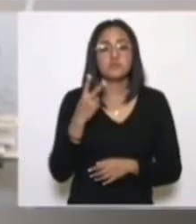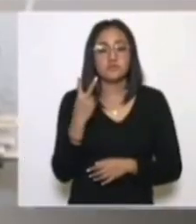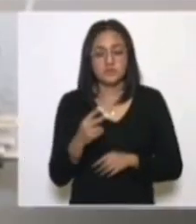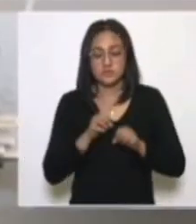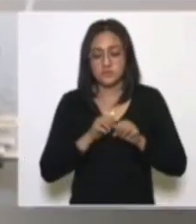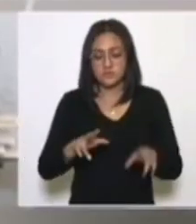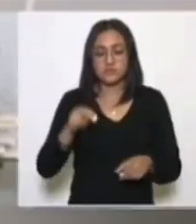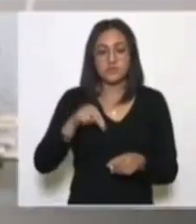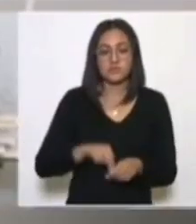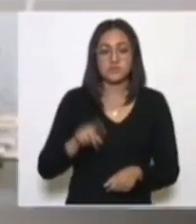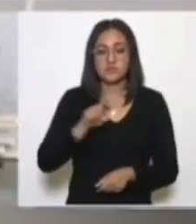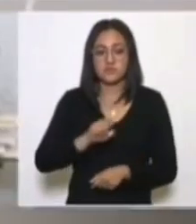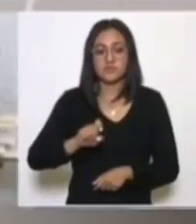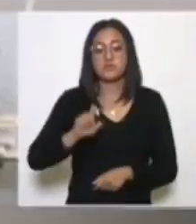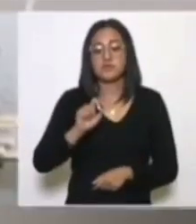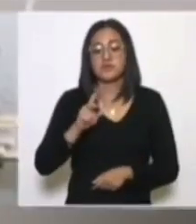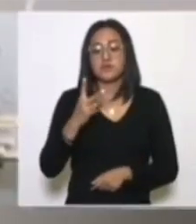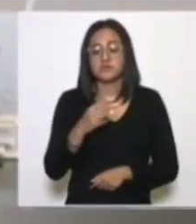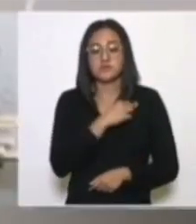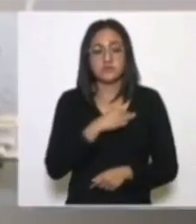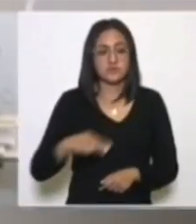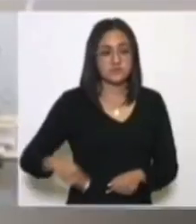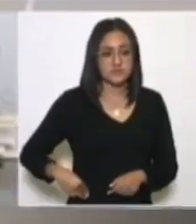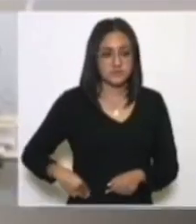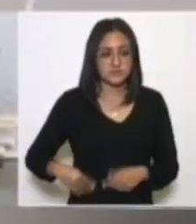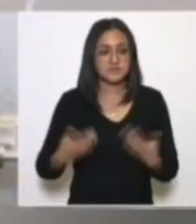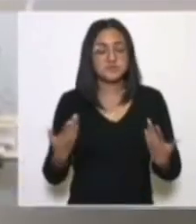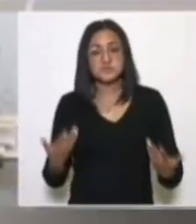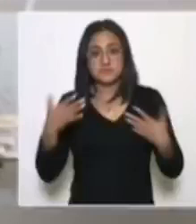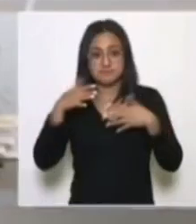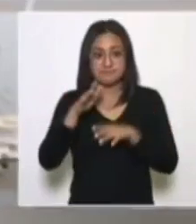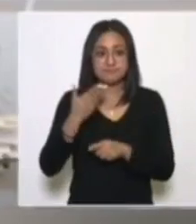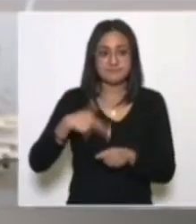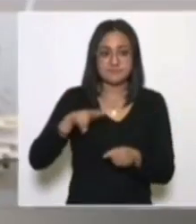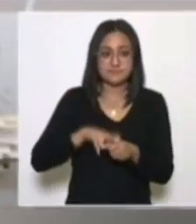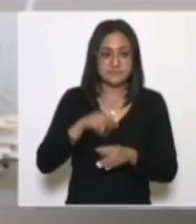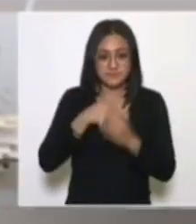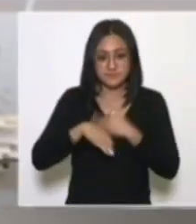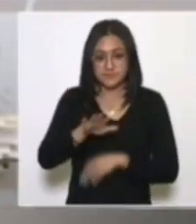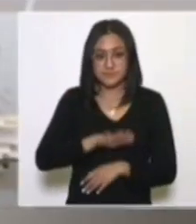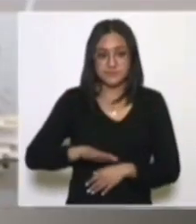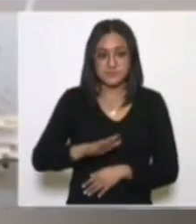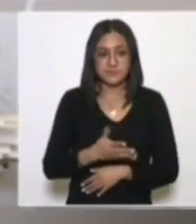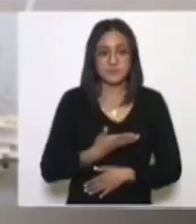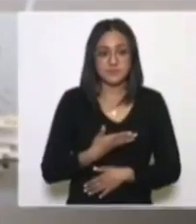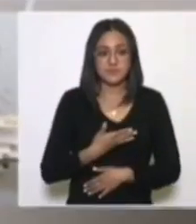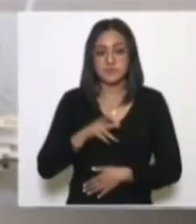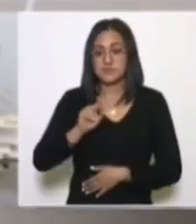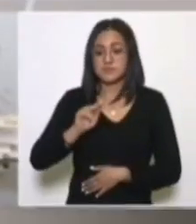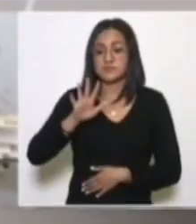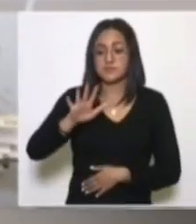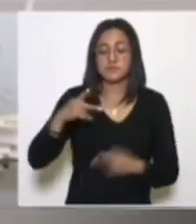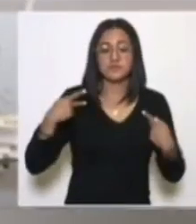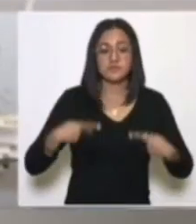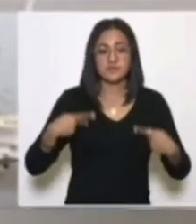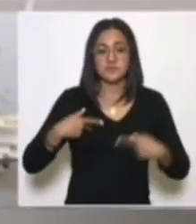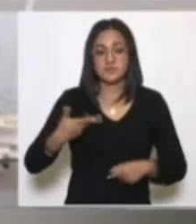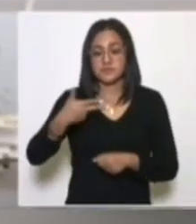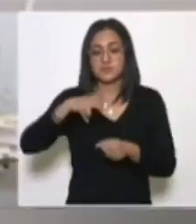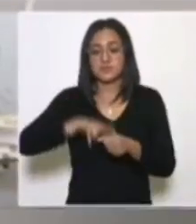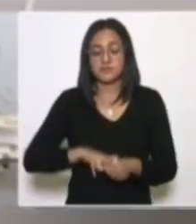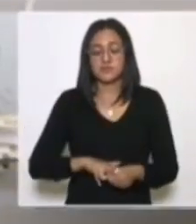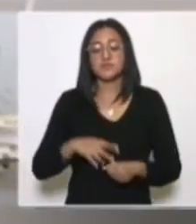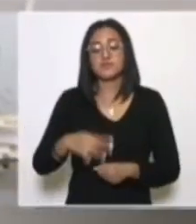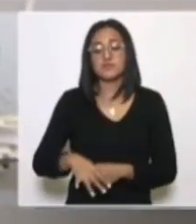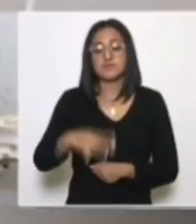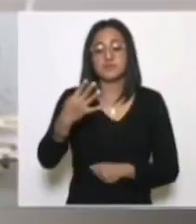4,472 distribuidos en 122 municipios. En lo que respecta a la hospitalización en todo el sector, 85 pacientes